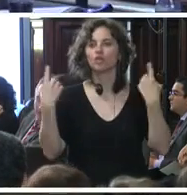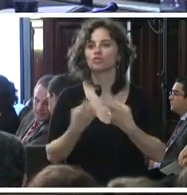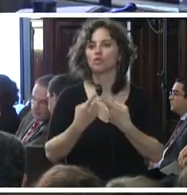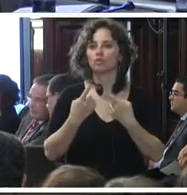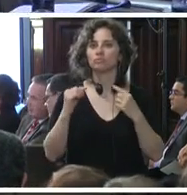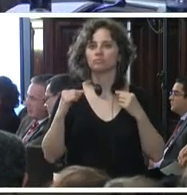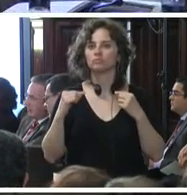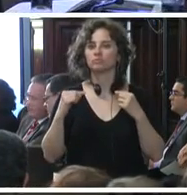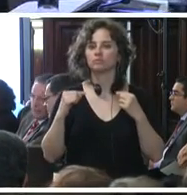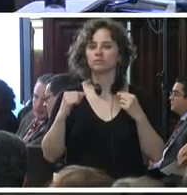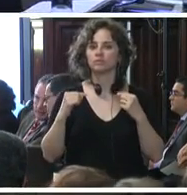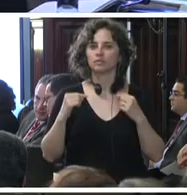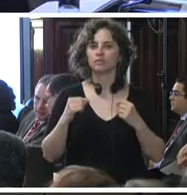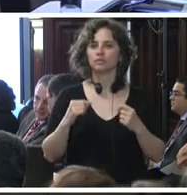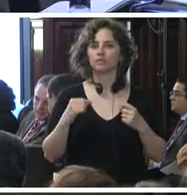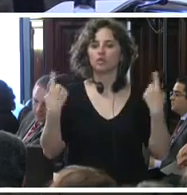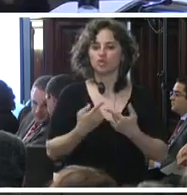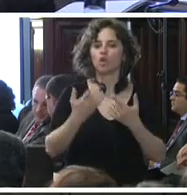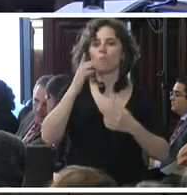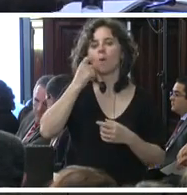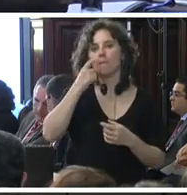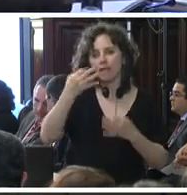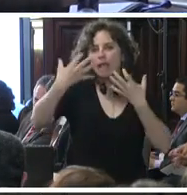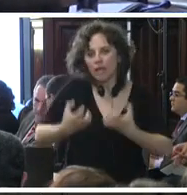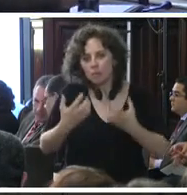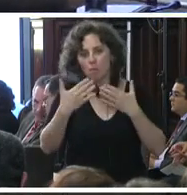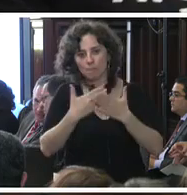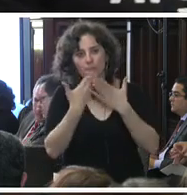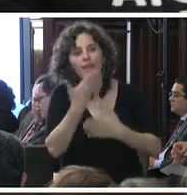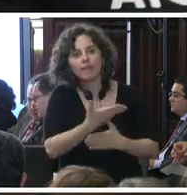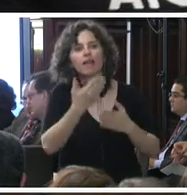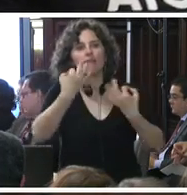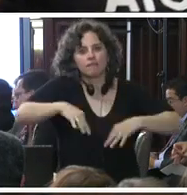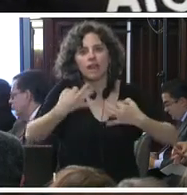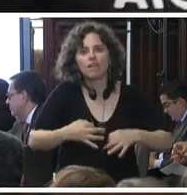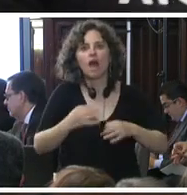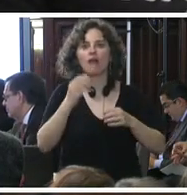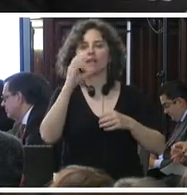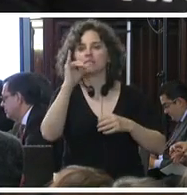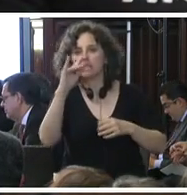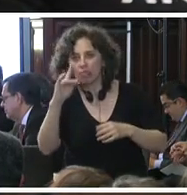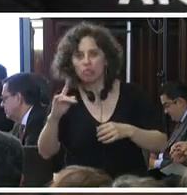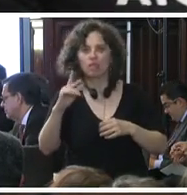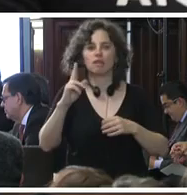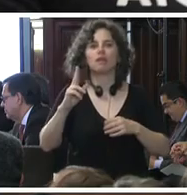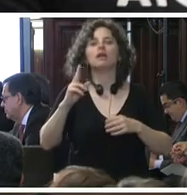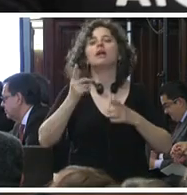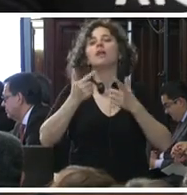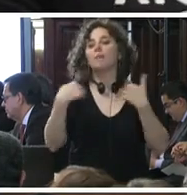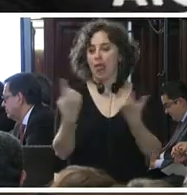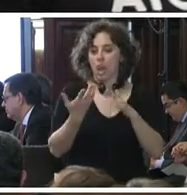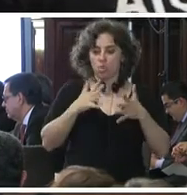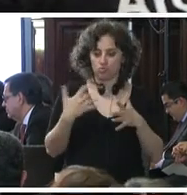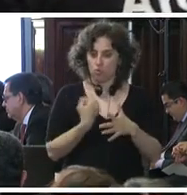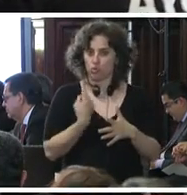efe queremos pedirle de verdad a la verdad señores este para